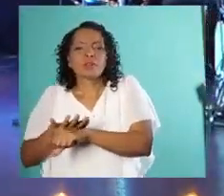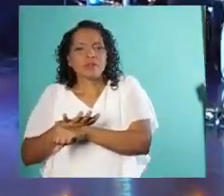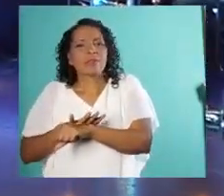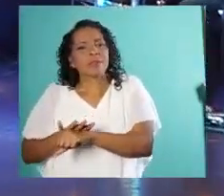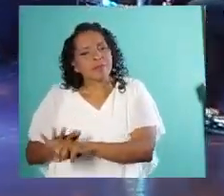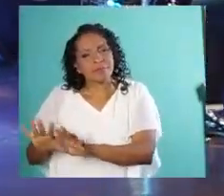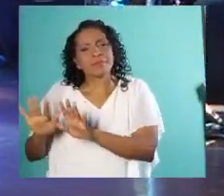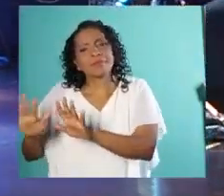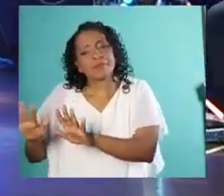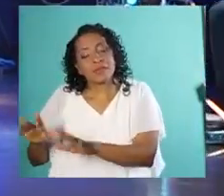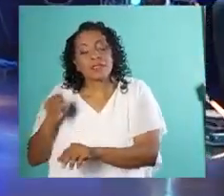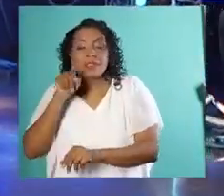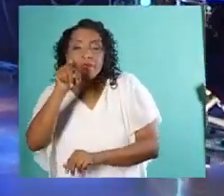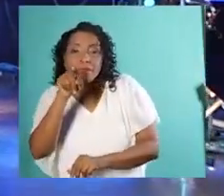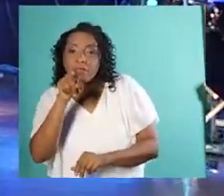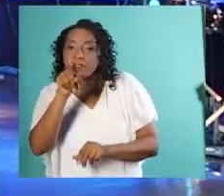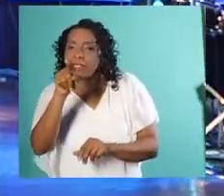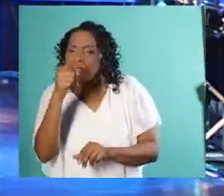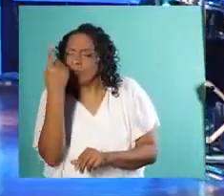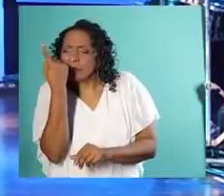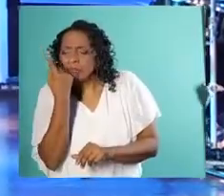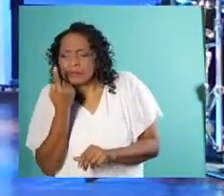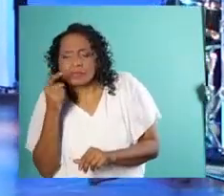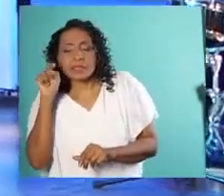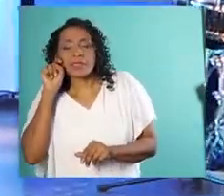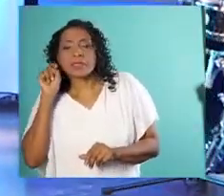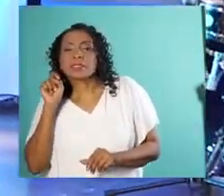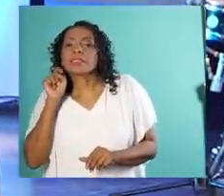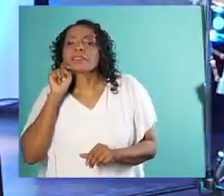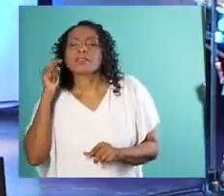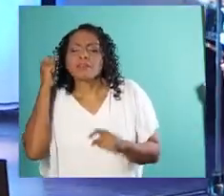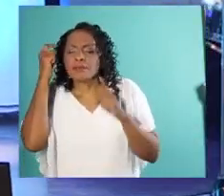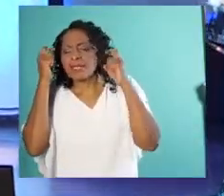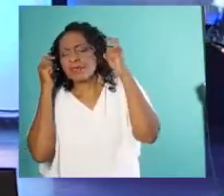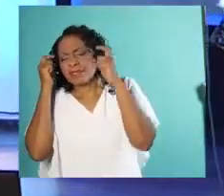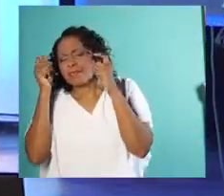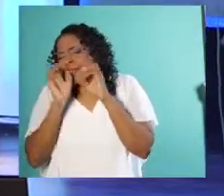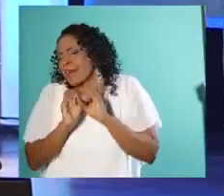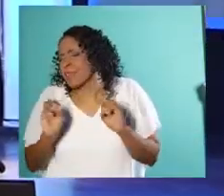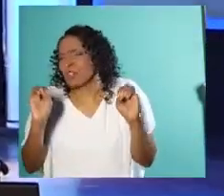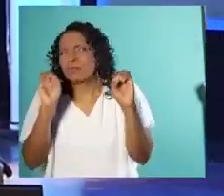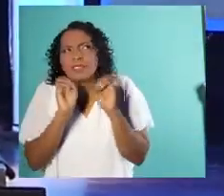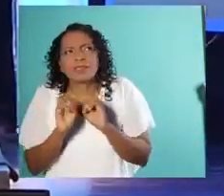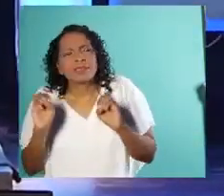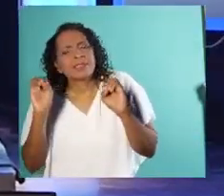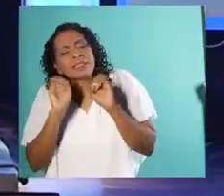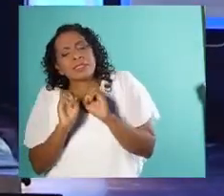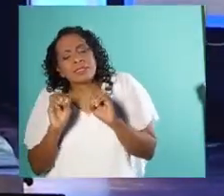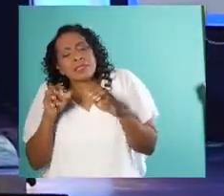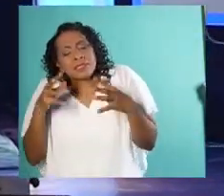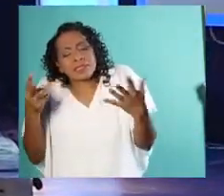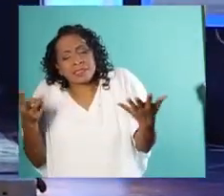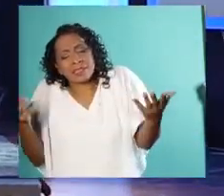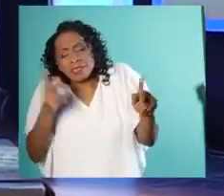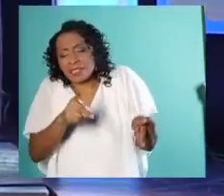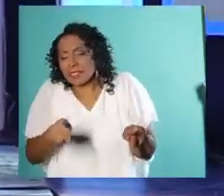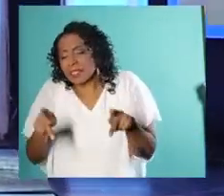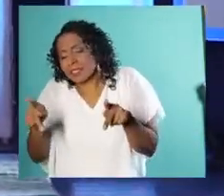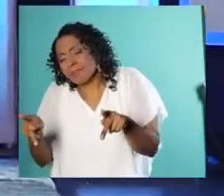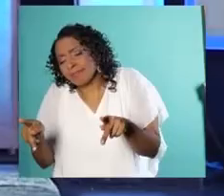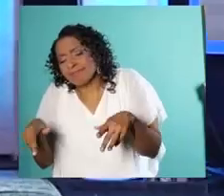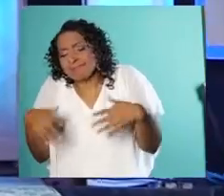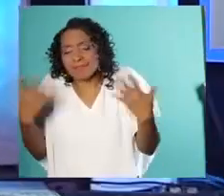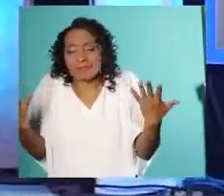Si tú quieres solo sexo y no piensas nada más. Si consumes a la gente solo